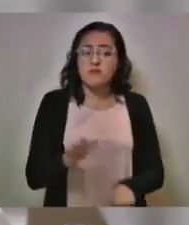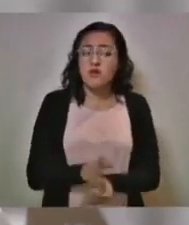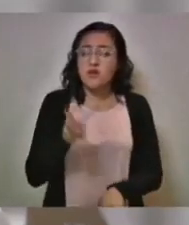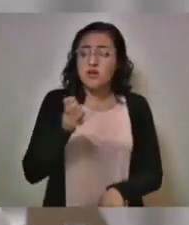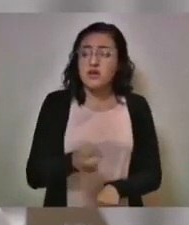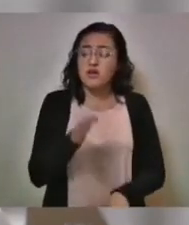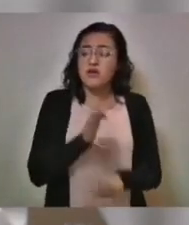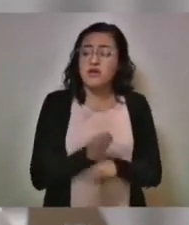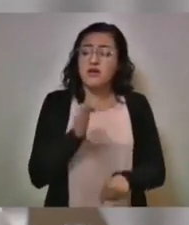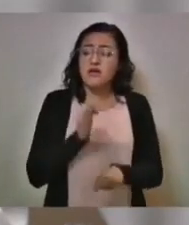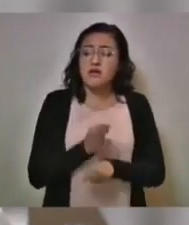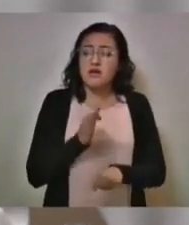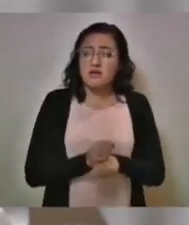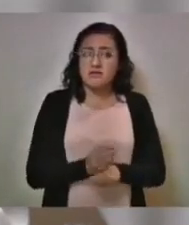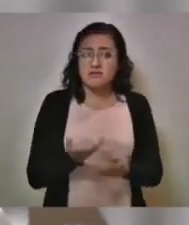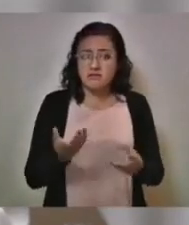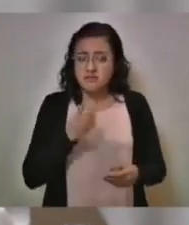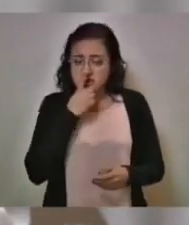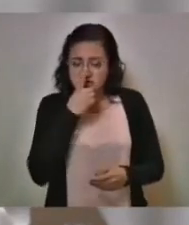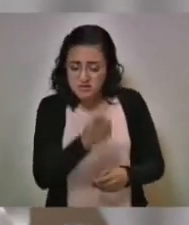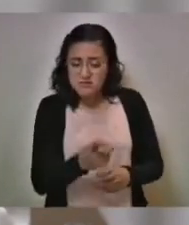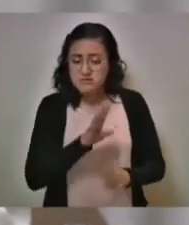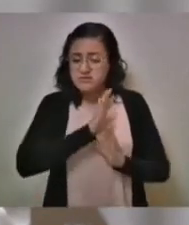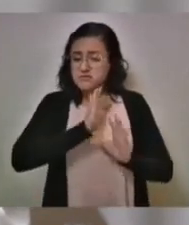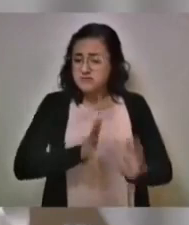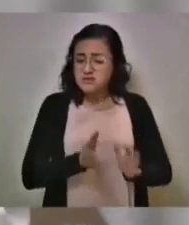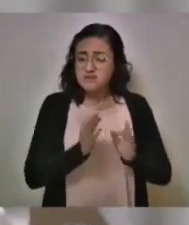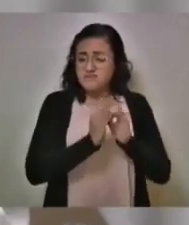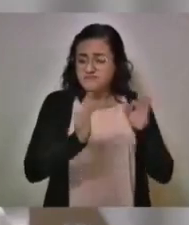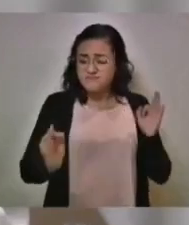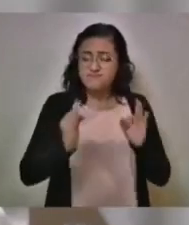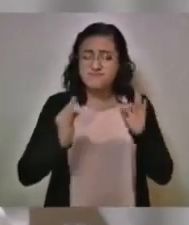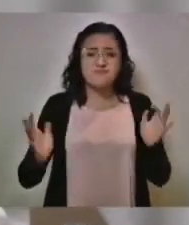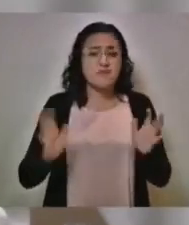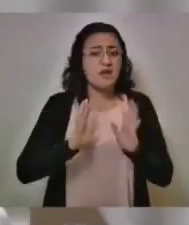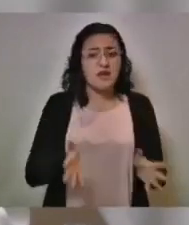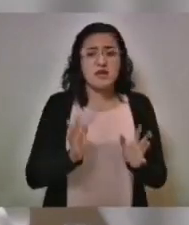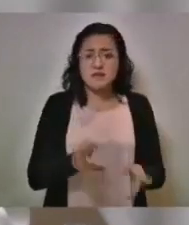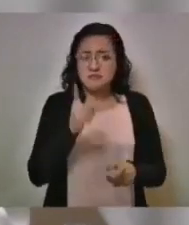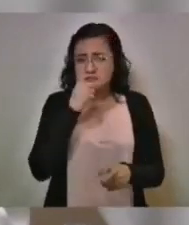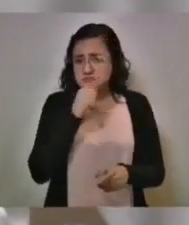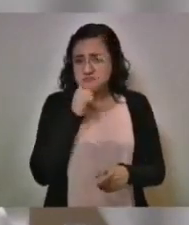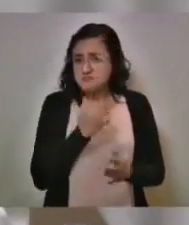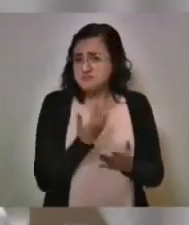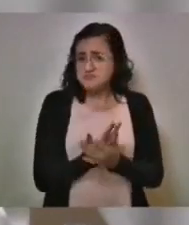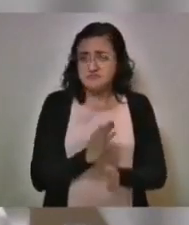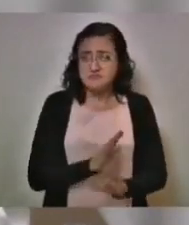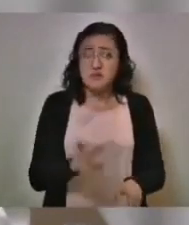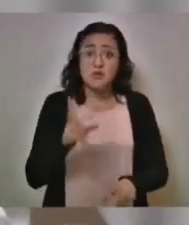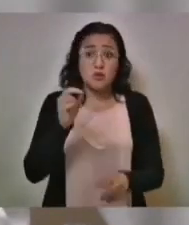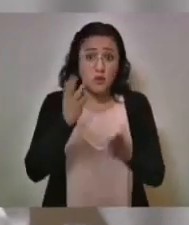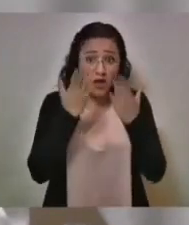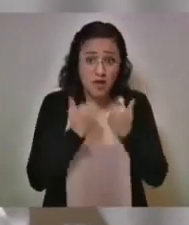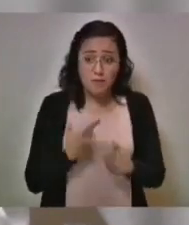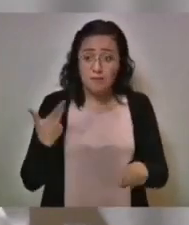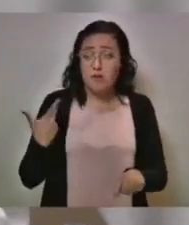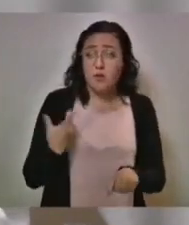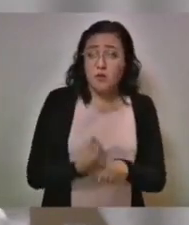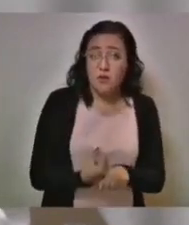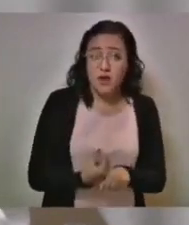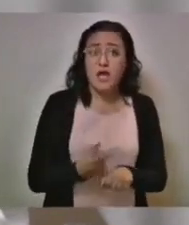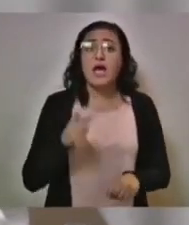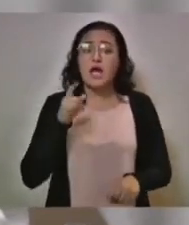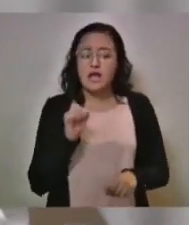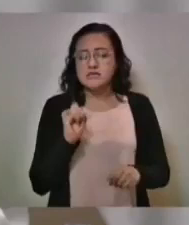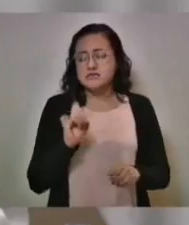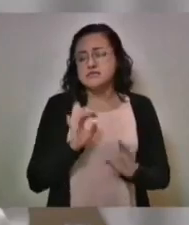Por eso la sana distancia se queda. Se queda hasta que no haya una vacuna o